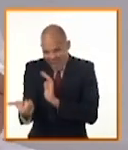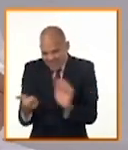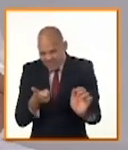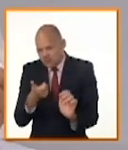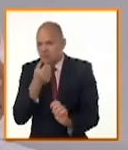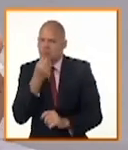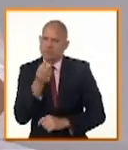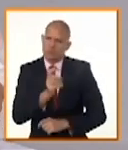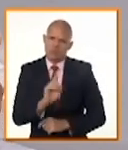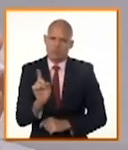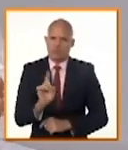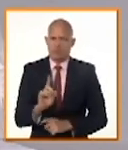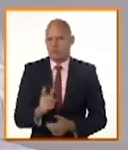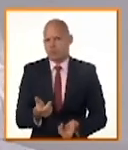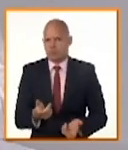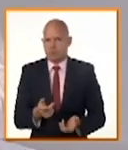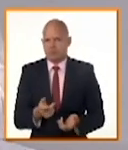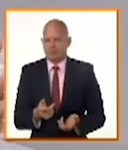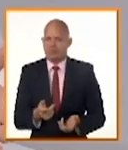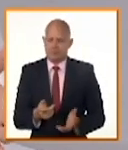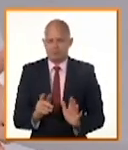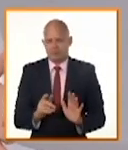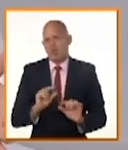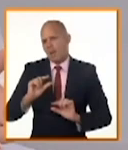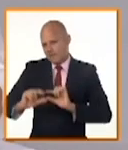Por supuesto estoy en una evolución seguir